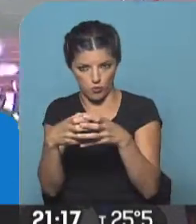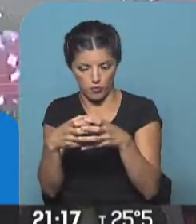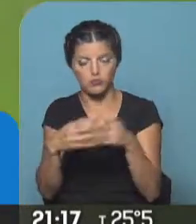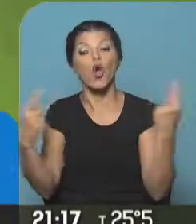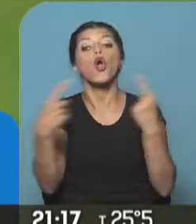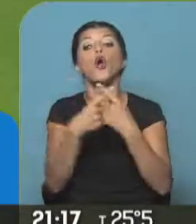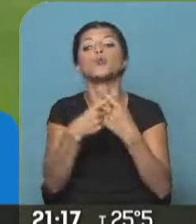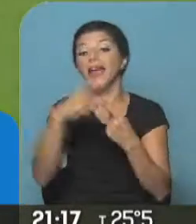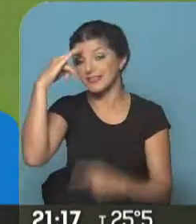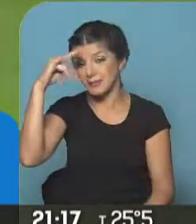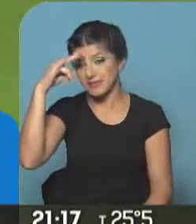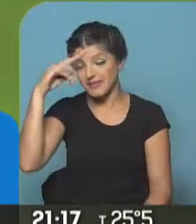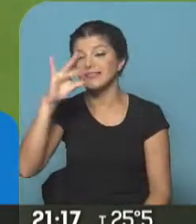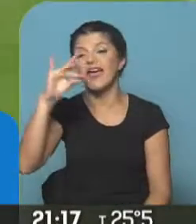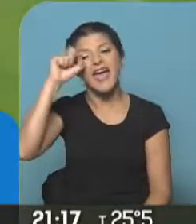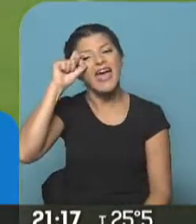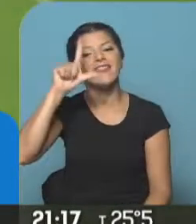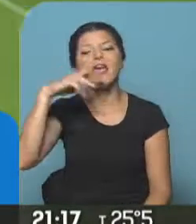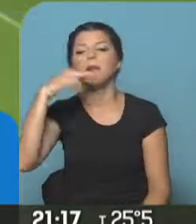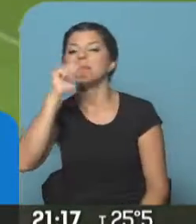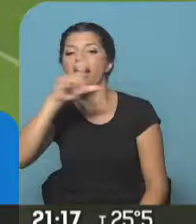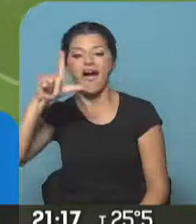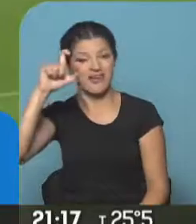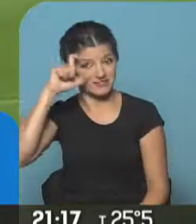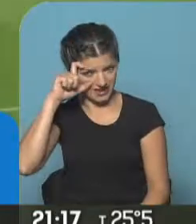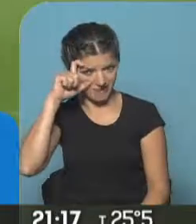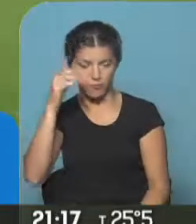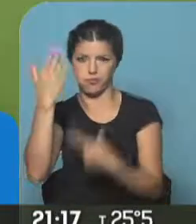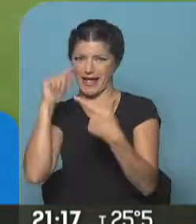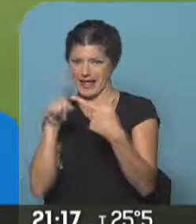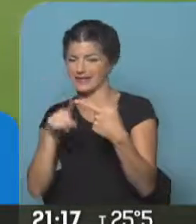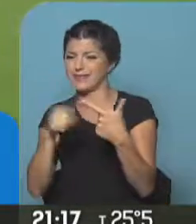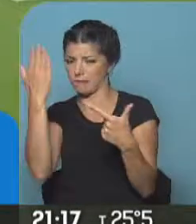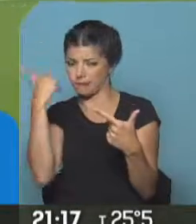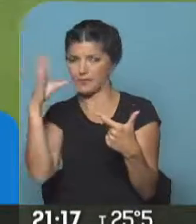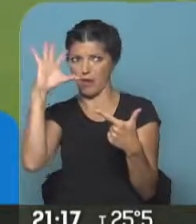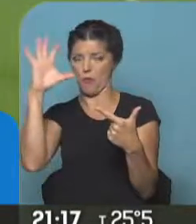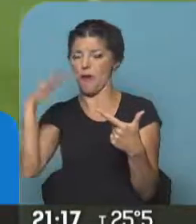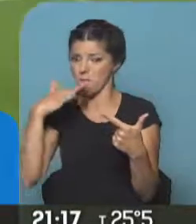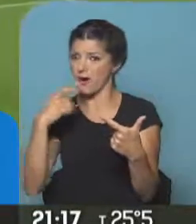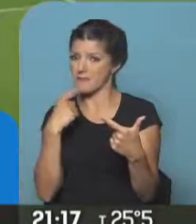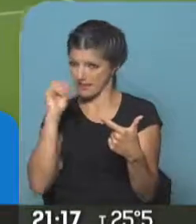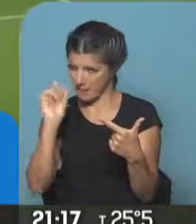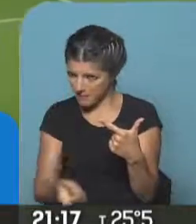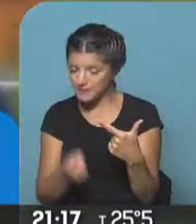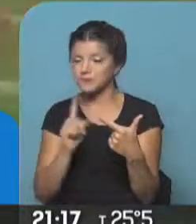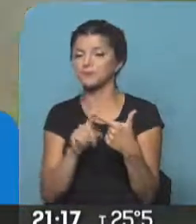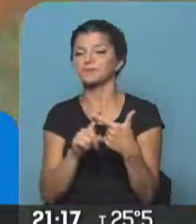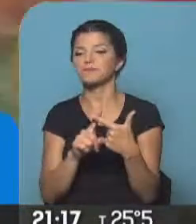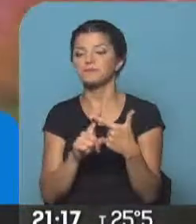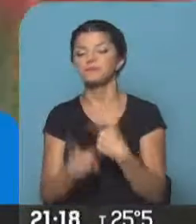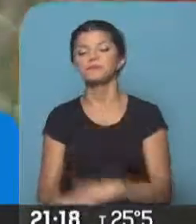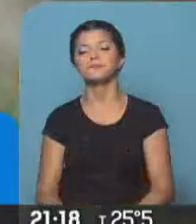contra Independiente del Valle, viejo conocido de River y de Boca, equipo al que dirige Gabriel